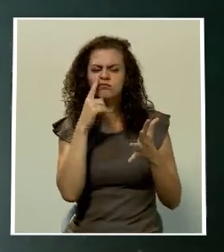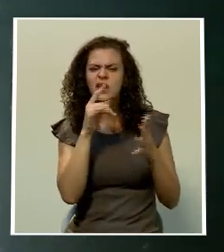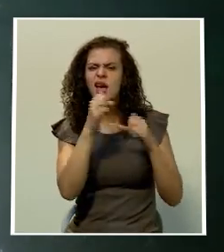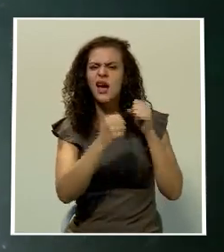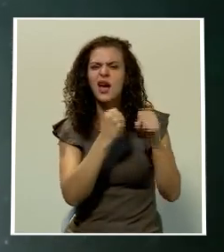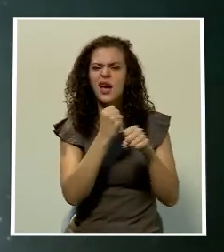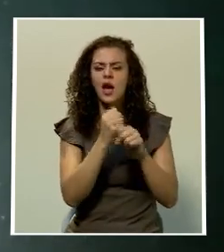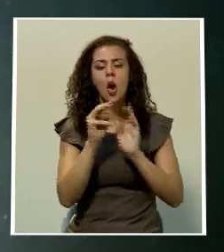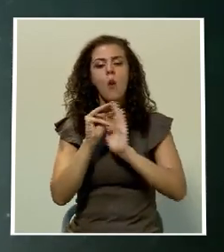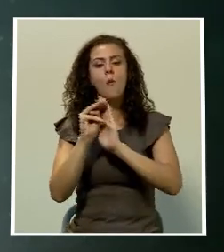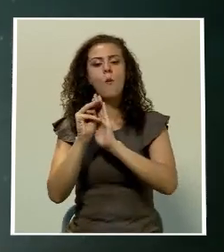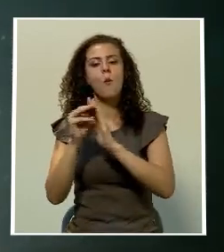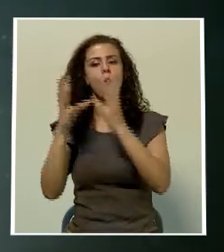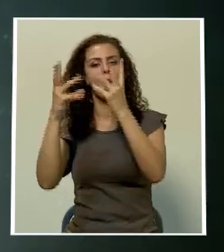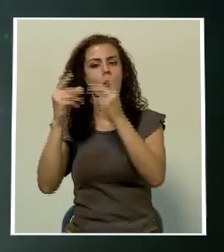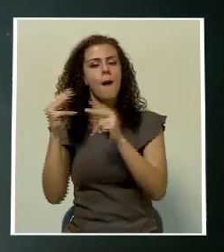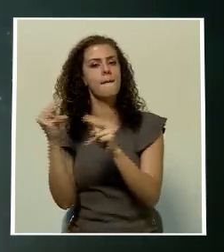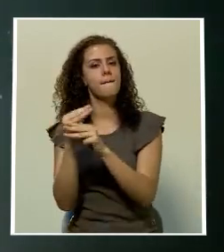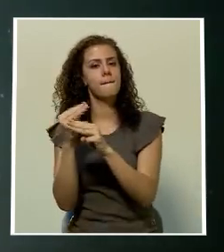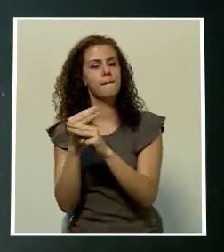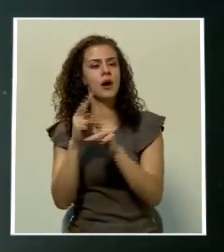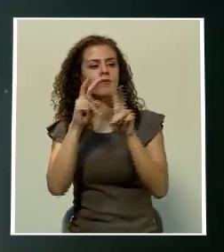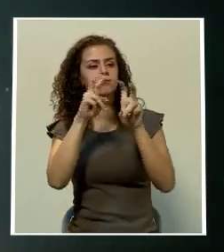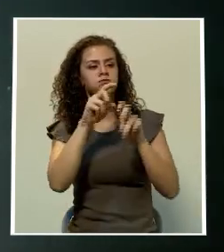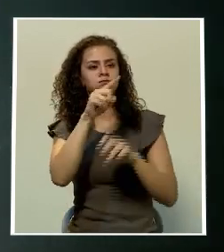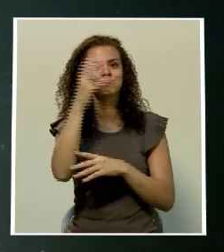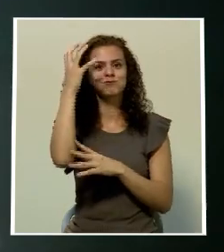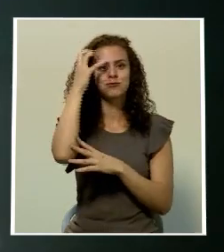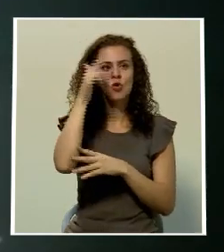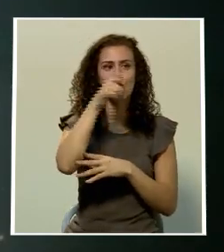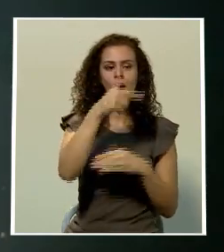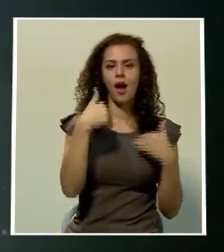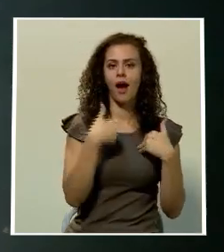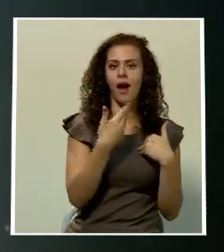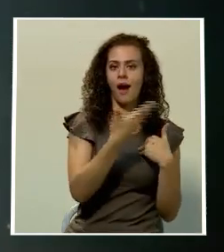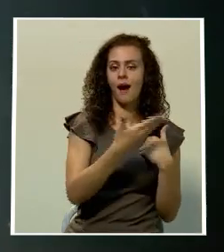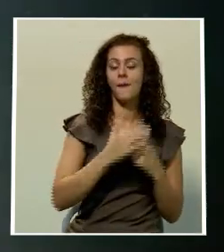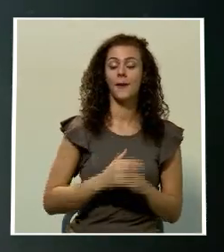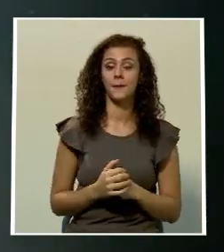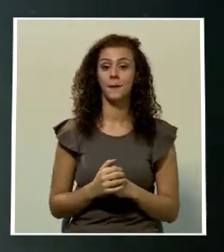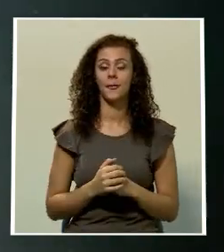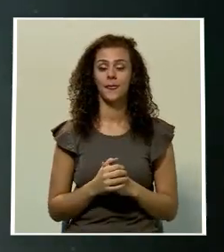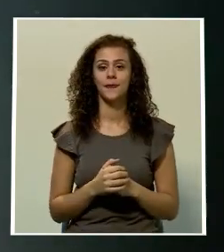usaron un modelo matemático que analizó la córnea de esta especie.